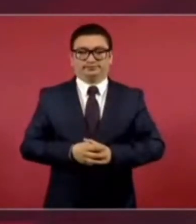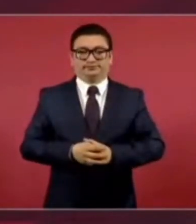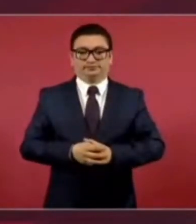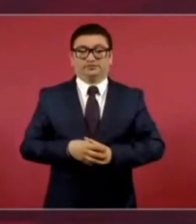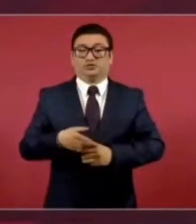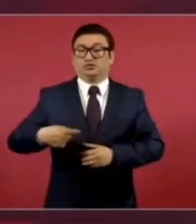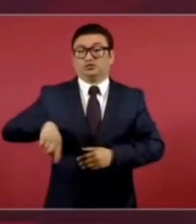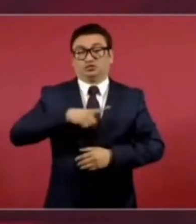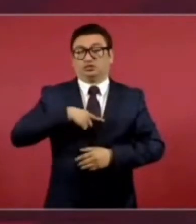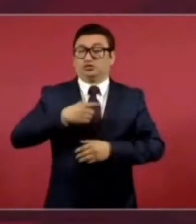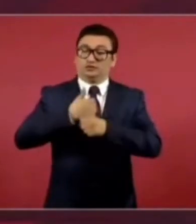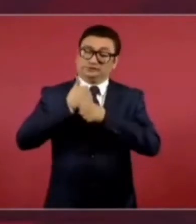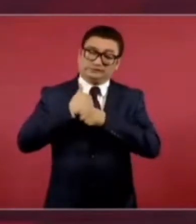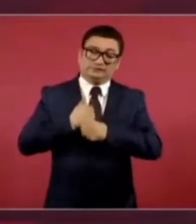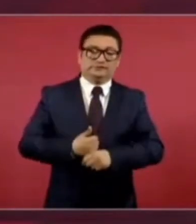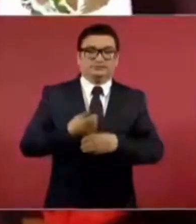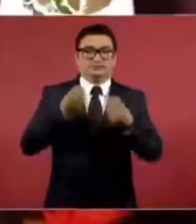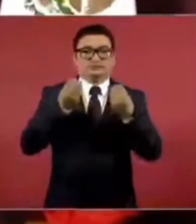sufrimos mucho